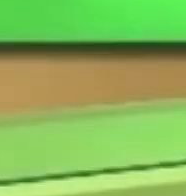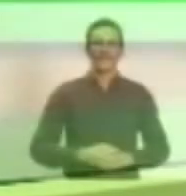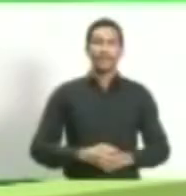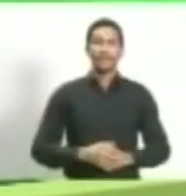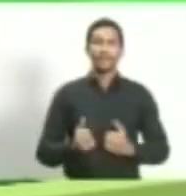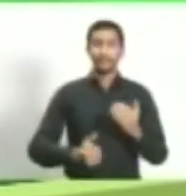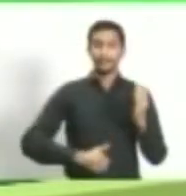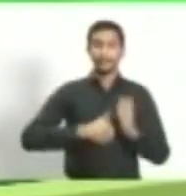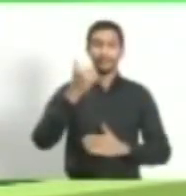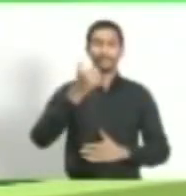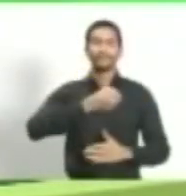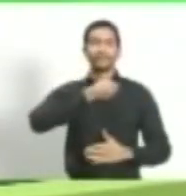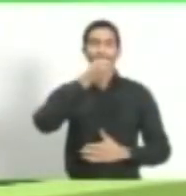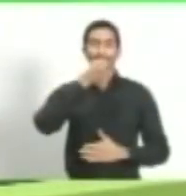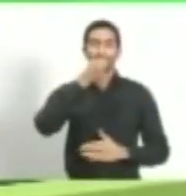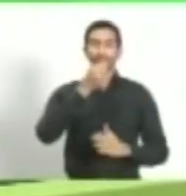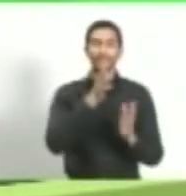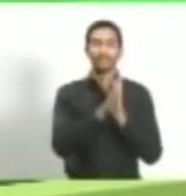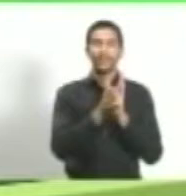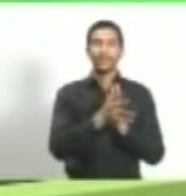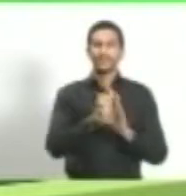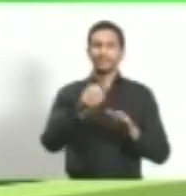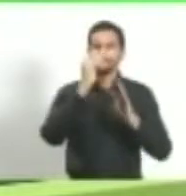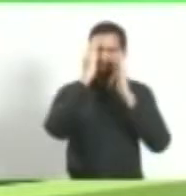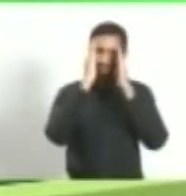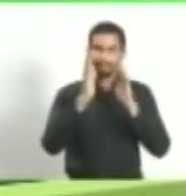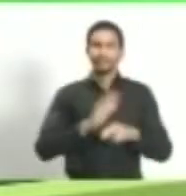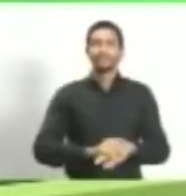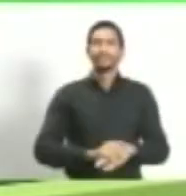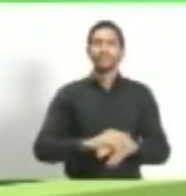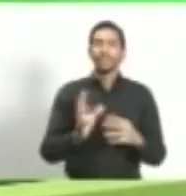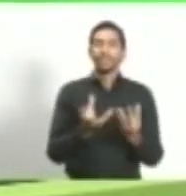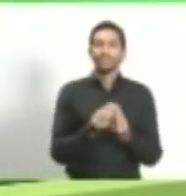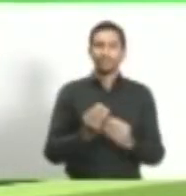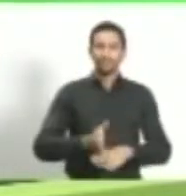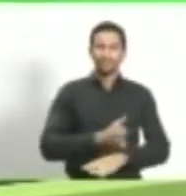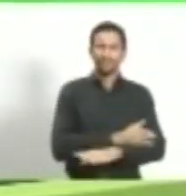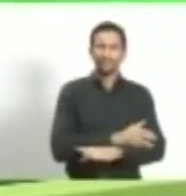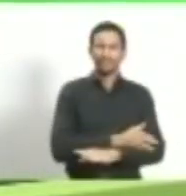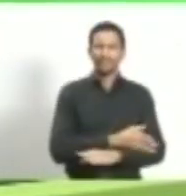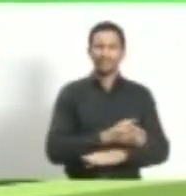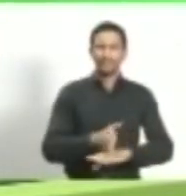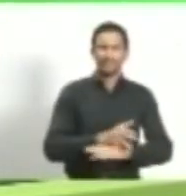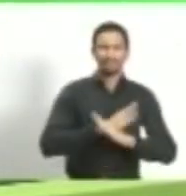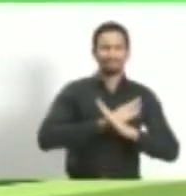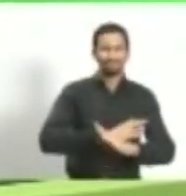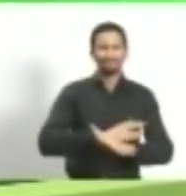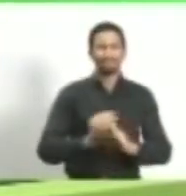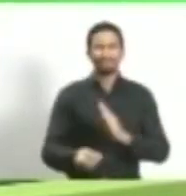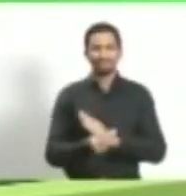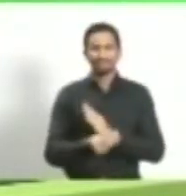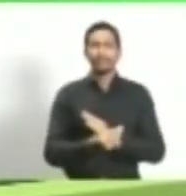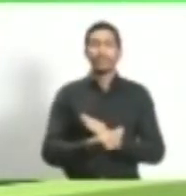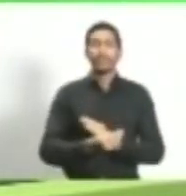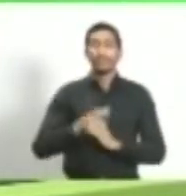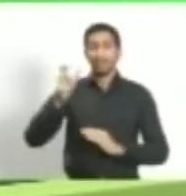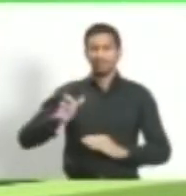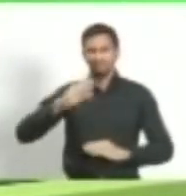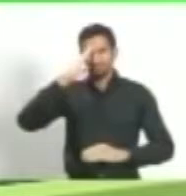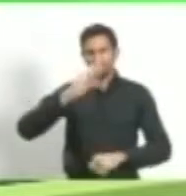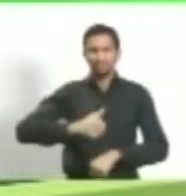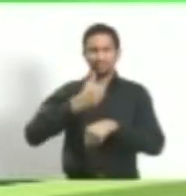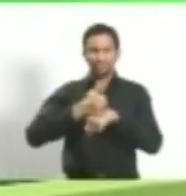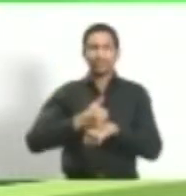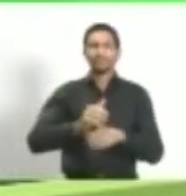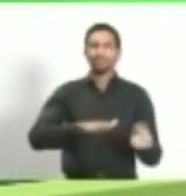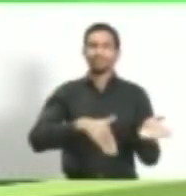Damos inicio a nuestro informativo. Mucha atención, que en un operativo anti-extorsión en zona rural de Valledupar muere el comandante del grupo Gaula